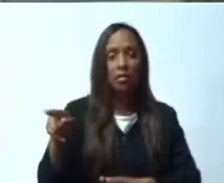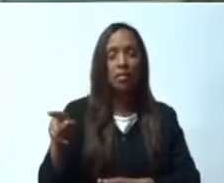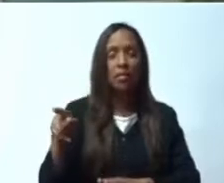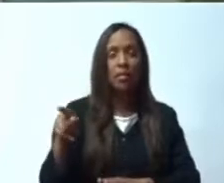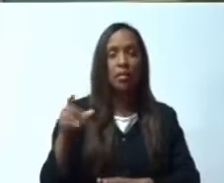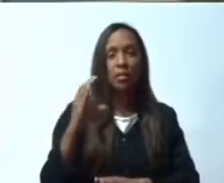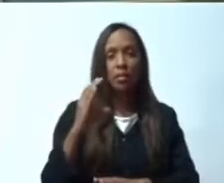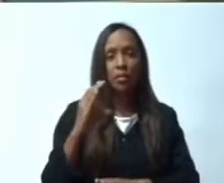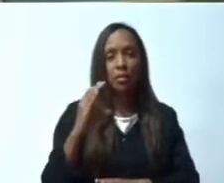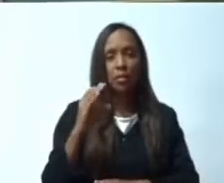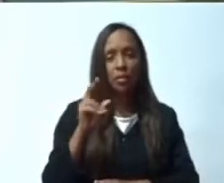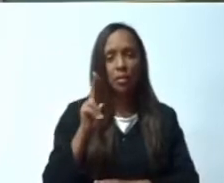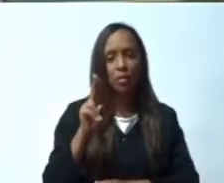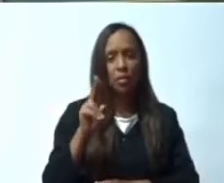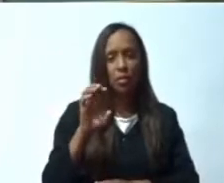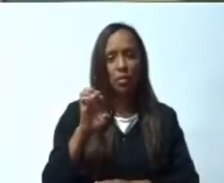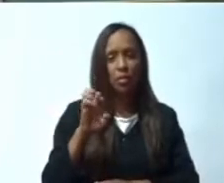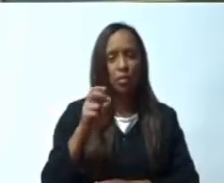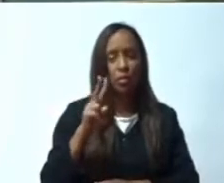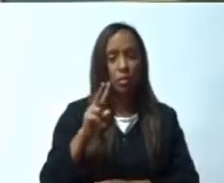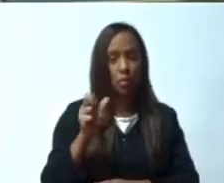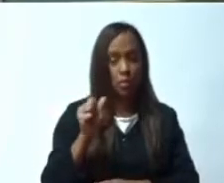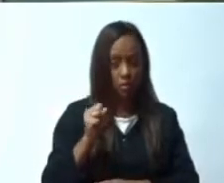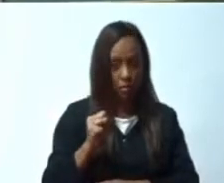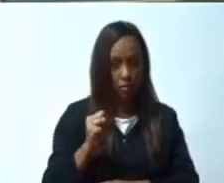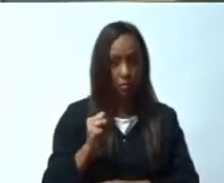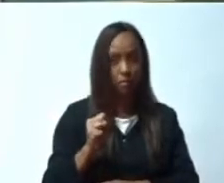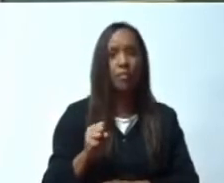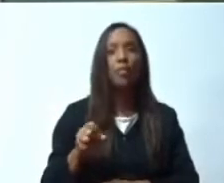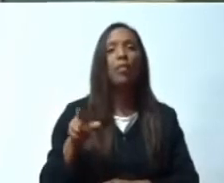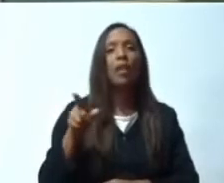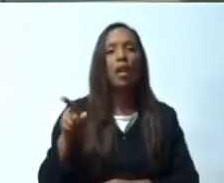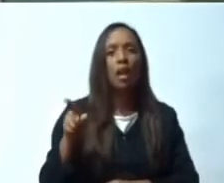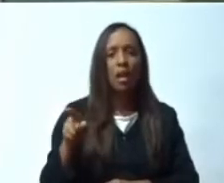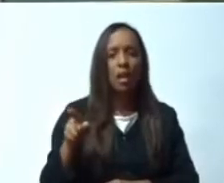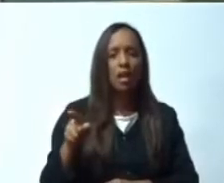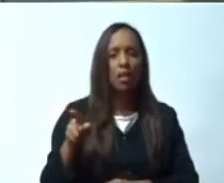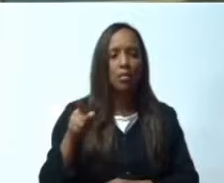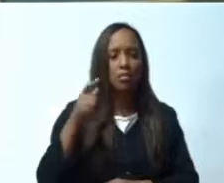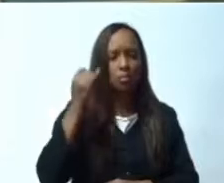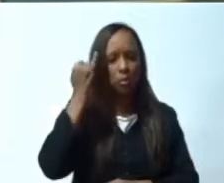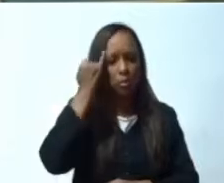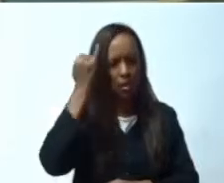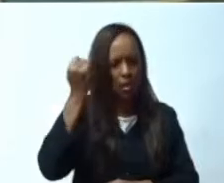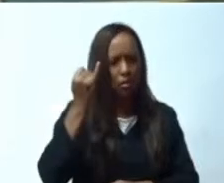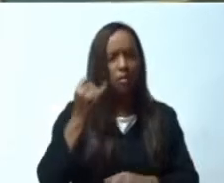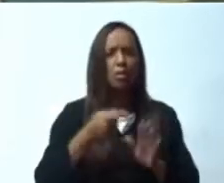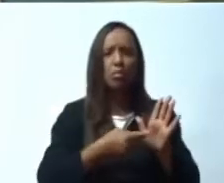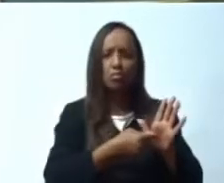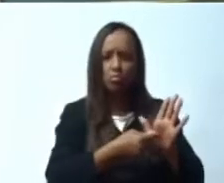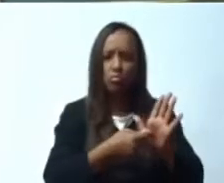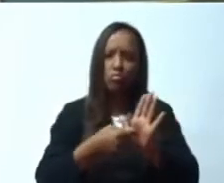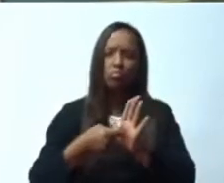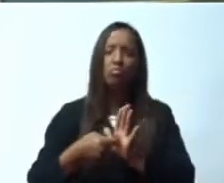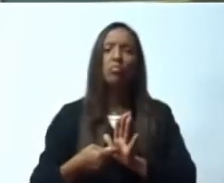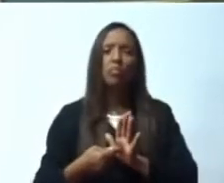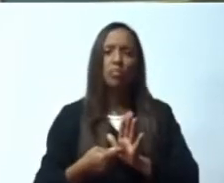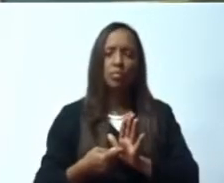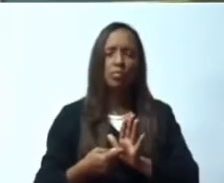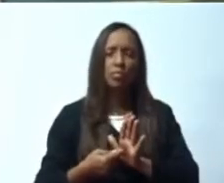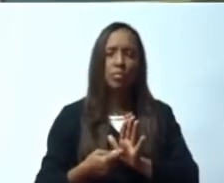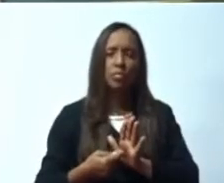el voto favorable de la gran mayoría y, por qué no, unanimidad de todos nosotros, se ha reconocido un